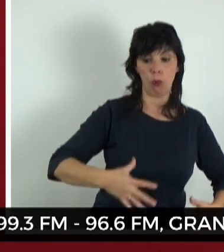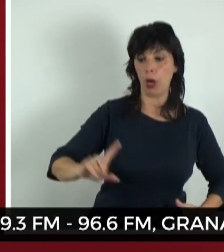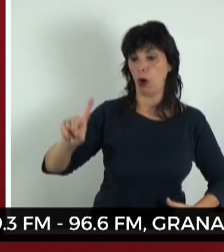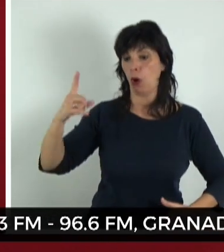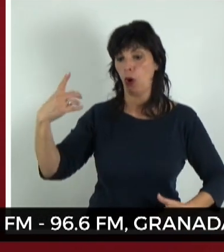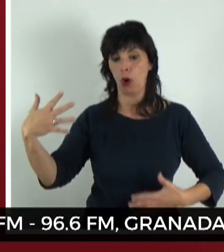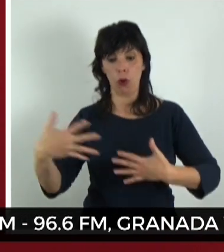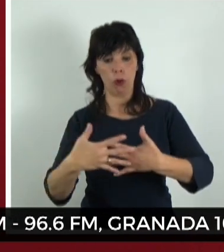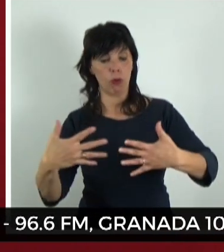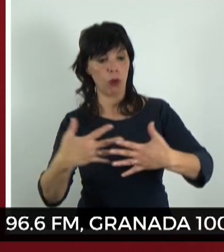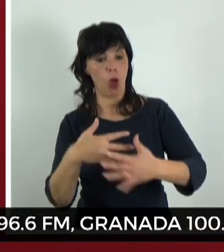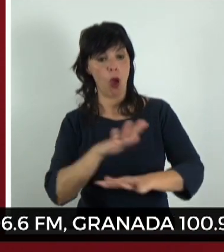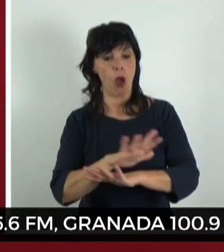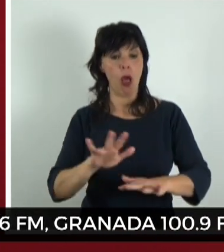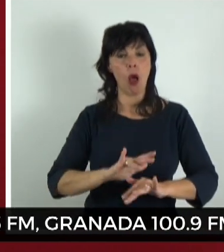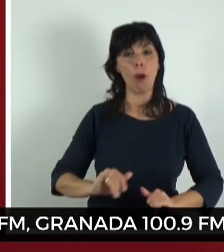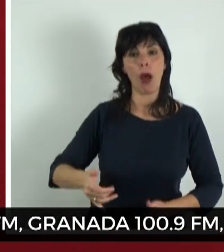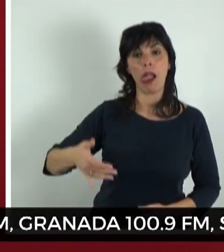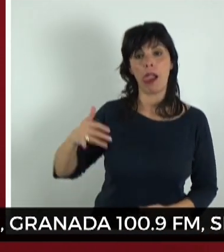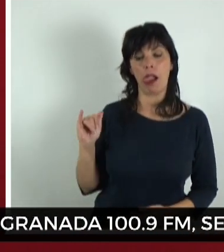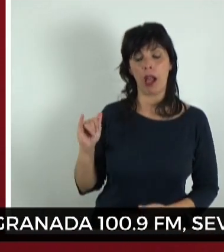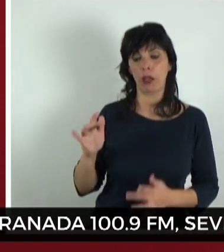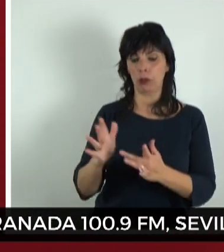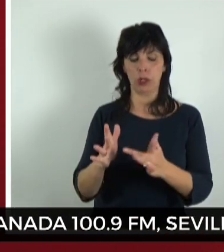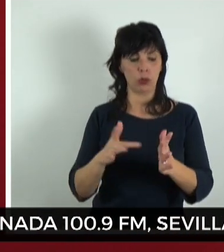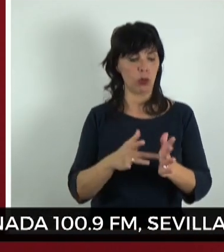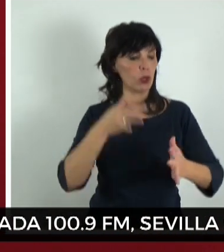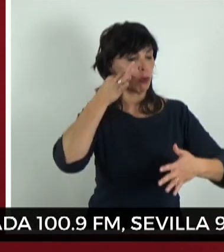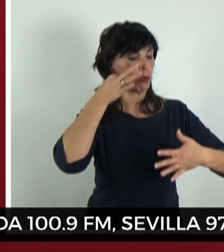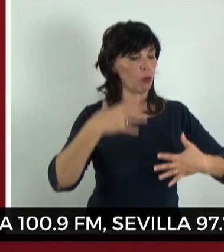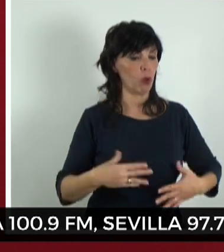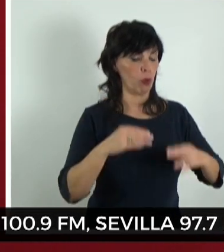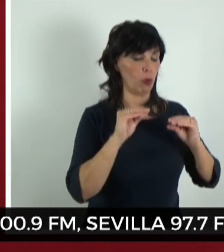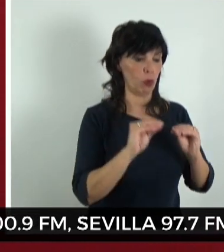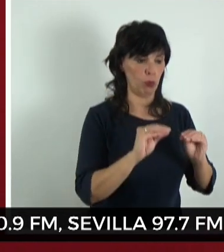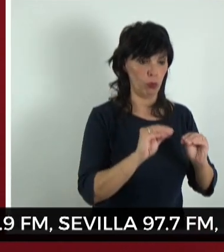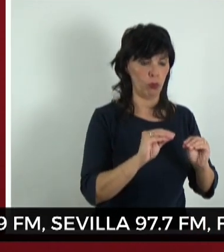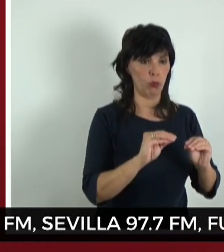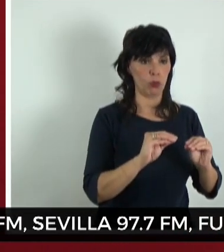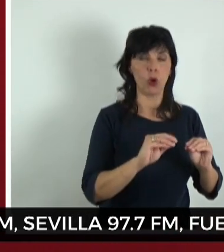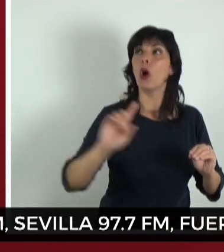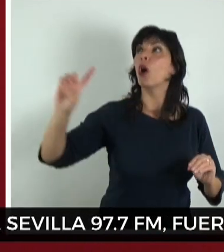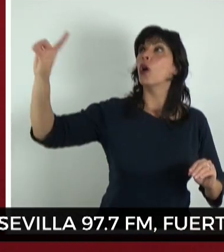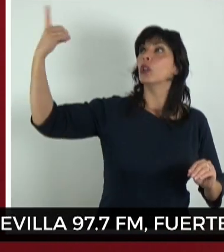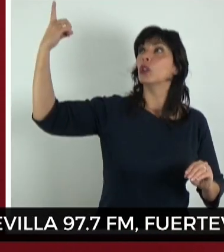En el cuerpo de Jesucristo, el Dios que no se pudo